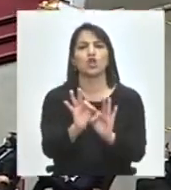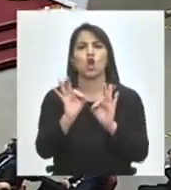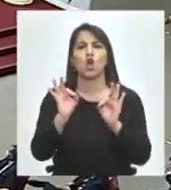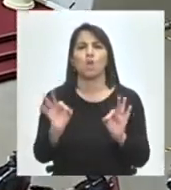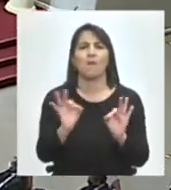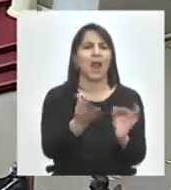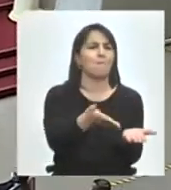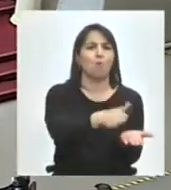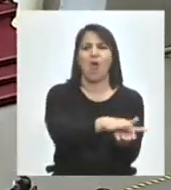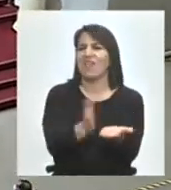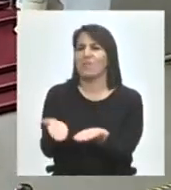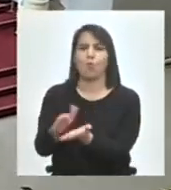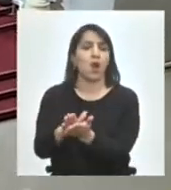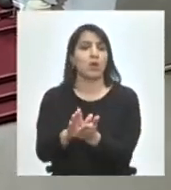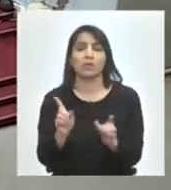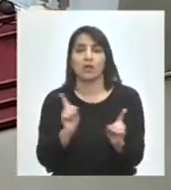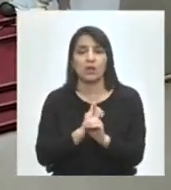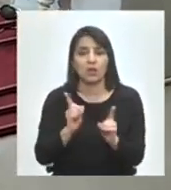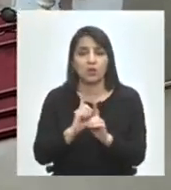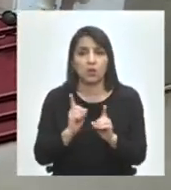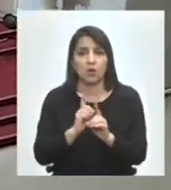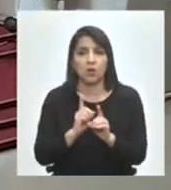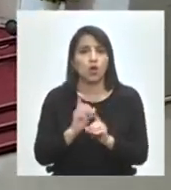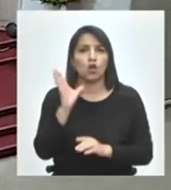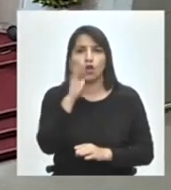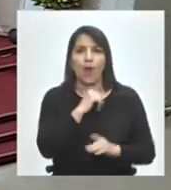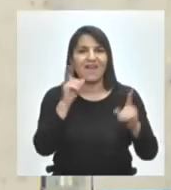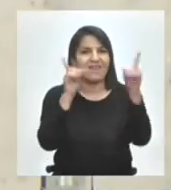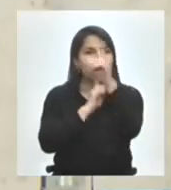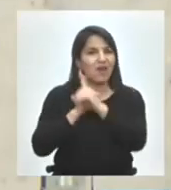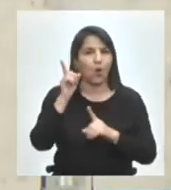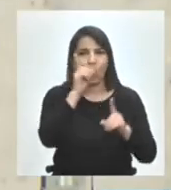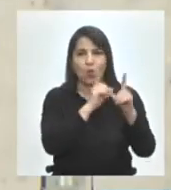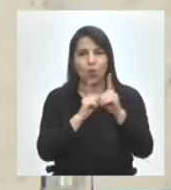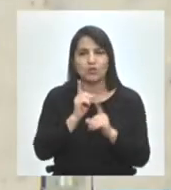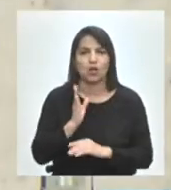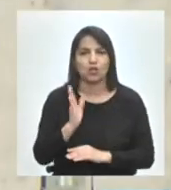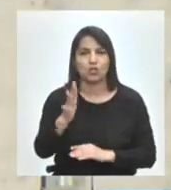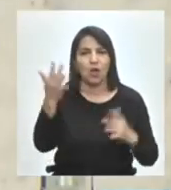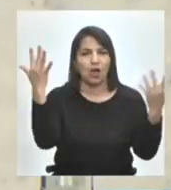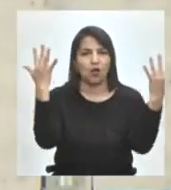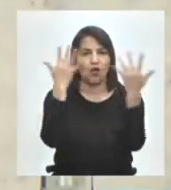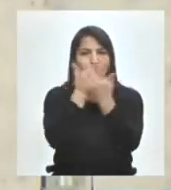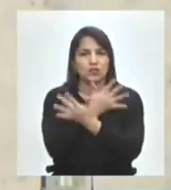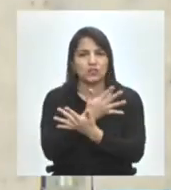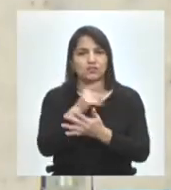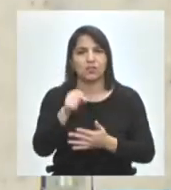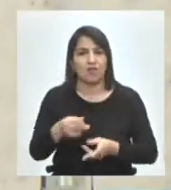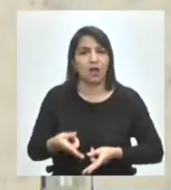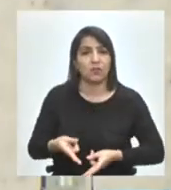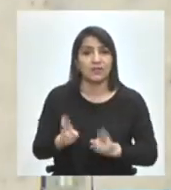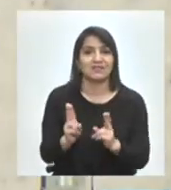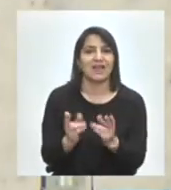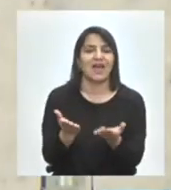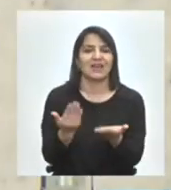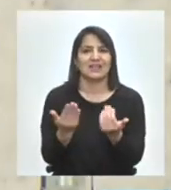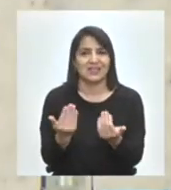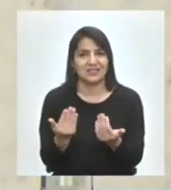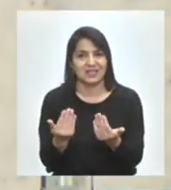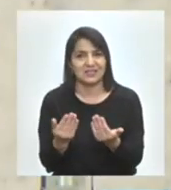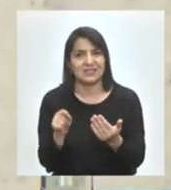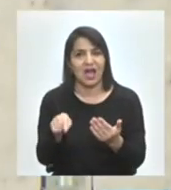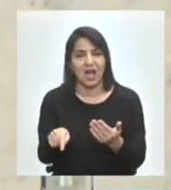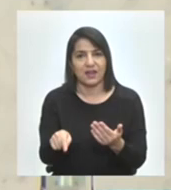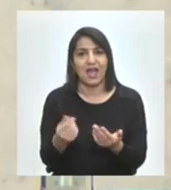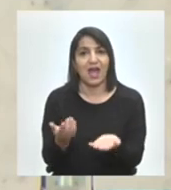de lado y lado, y porque no hay excusas para seguir confundiendo las legítimas y necesarias reivindicaciones de los